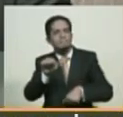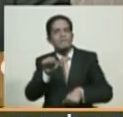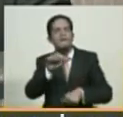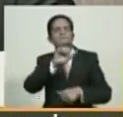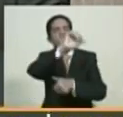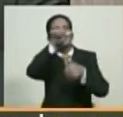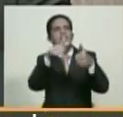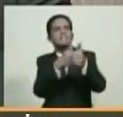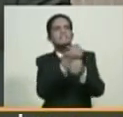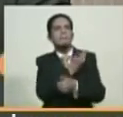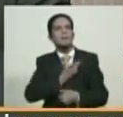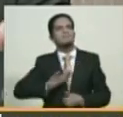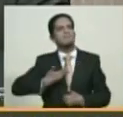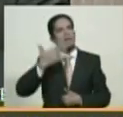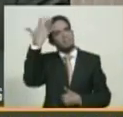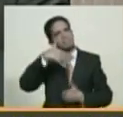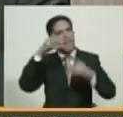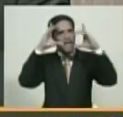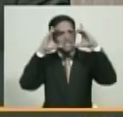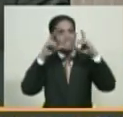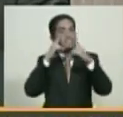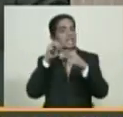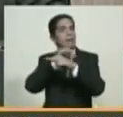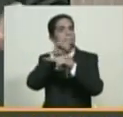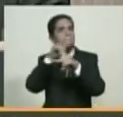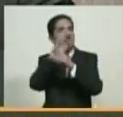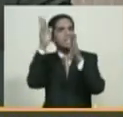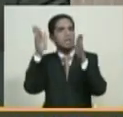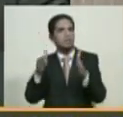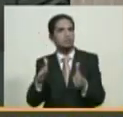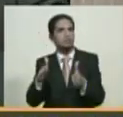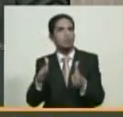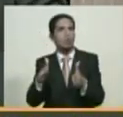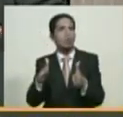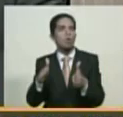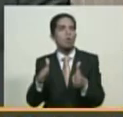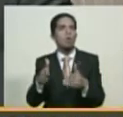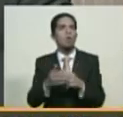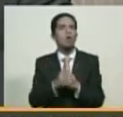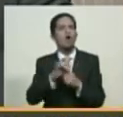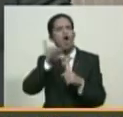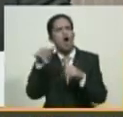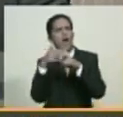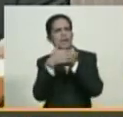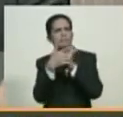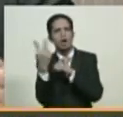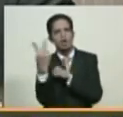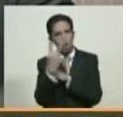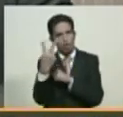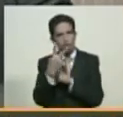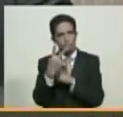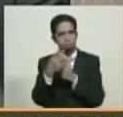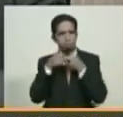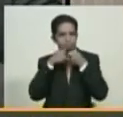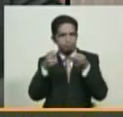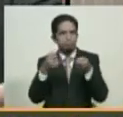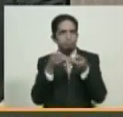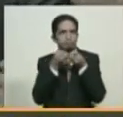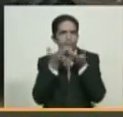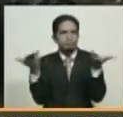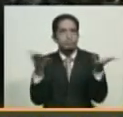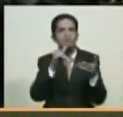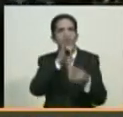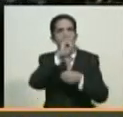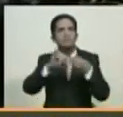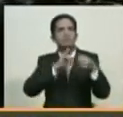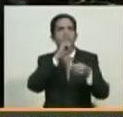Bolivariana de Venezuela, Delcy Rodríguez, y el ministro del Poder Popular para la Comunicación e Información, Jorge Rodríguez, quienes van a ofrecer una rueda de prensa a los medios de comunicación